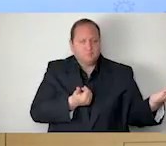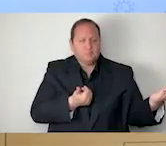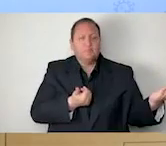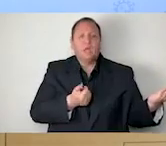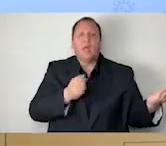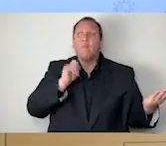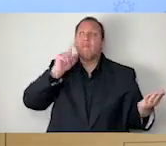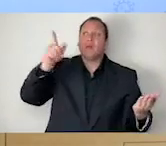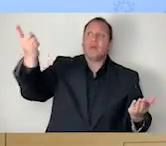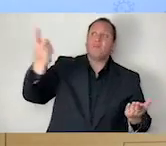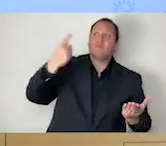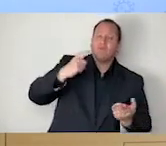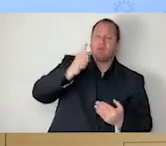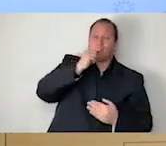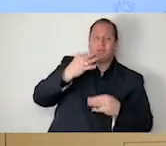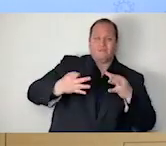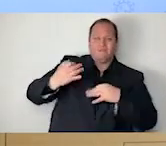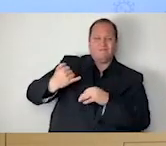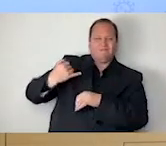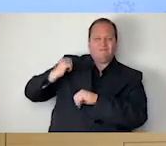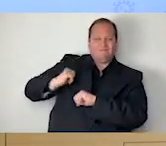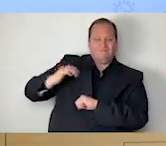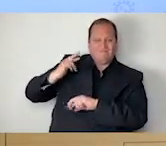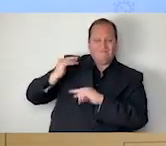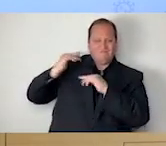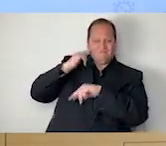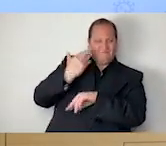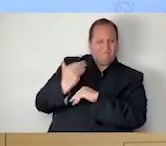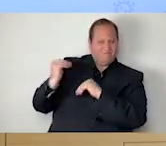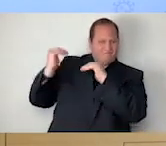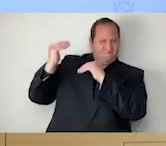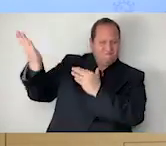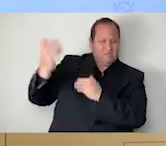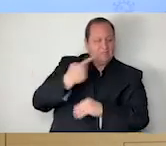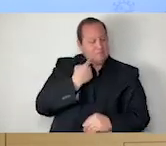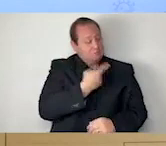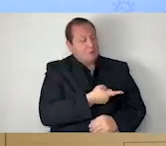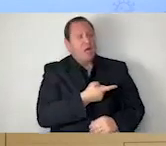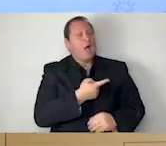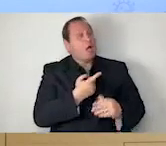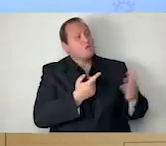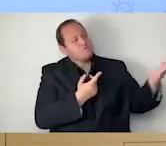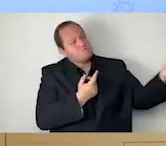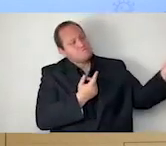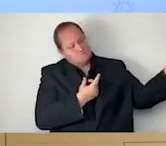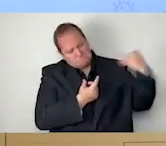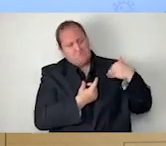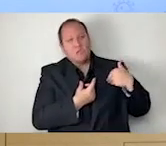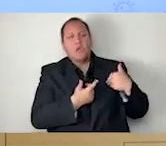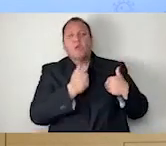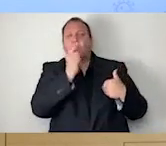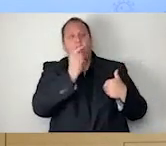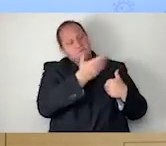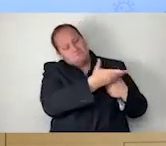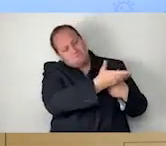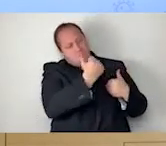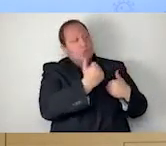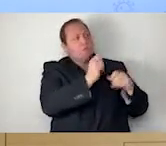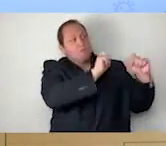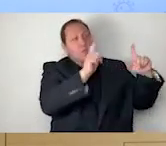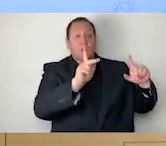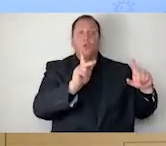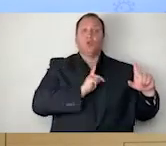están según el fiscal ahora le tocará citar a declarar